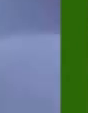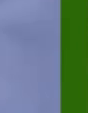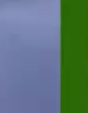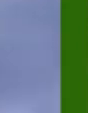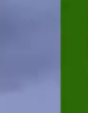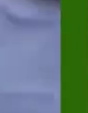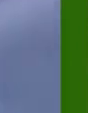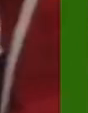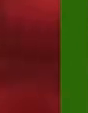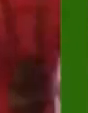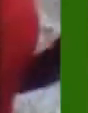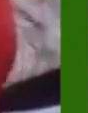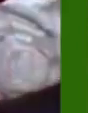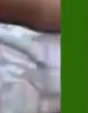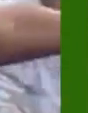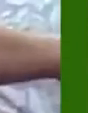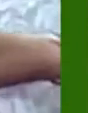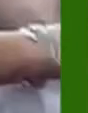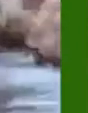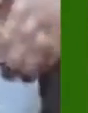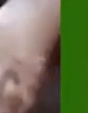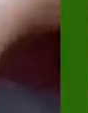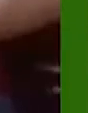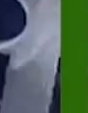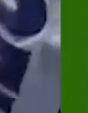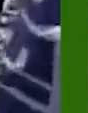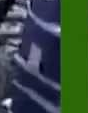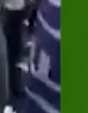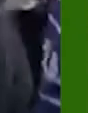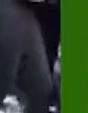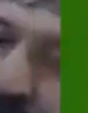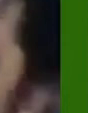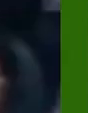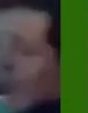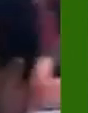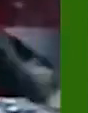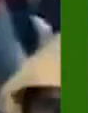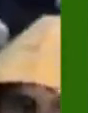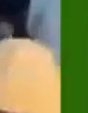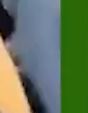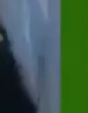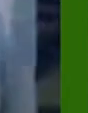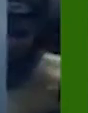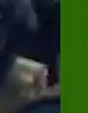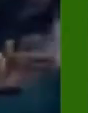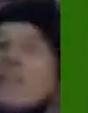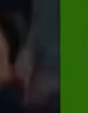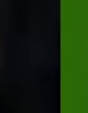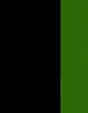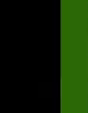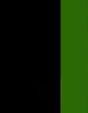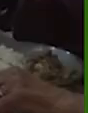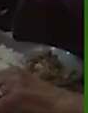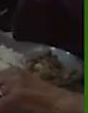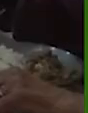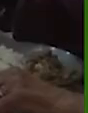la situación en el conurbano bonaerense? ¿Cómo están ustedes trabajando como Frente Popular, sabiendo que atravesamos